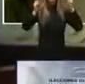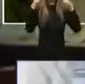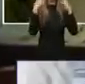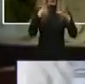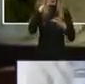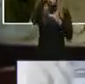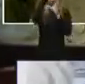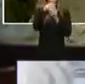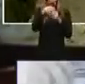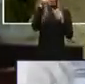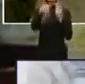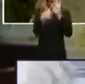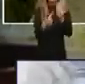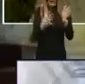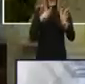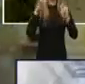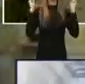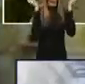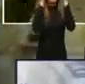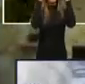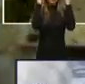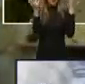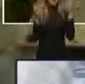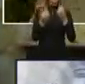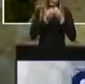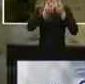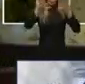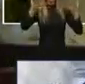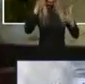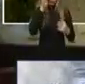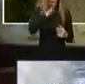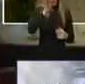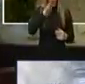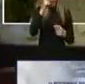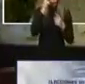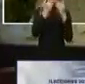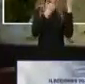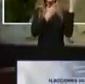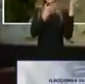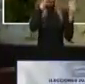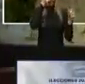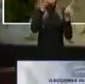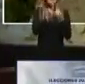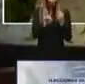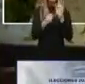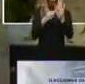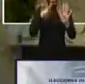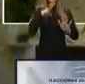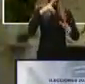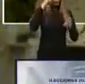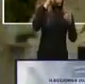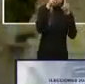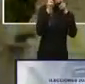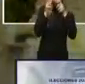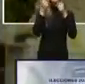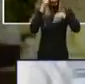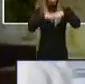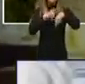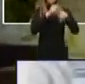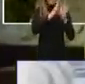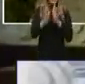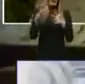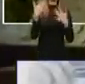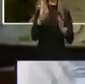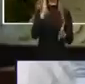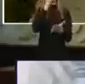en este festejo. Varios jóvenes que también estuvieron pendientes desde hace mucho tiempo, que fueron llegando